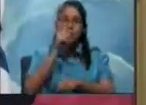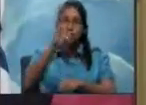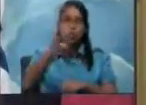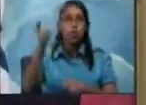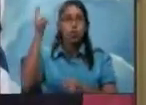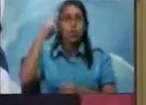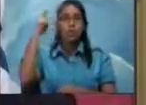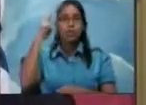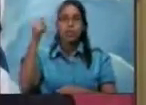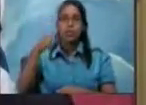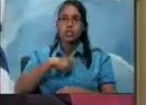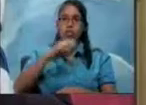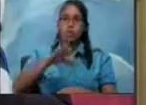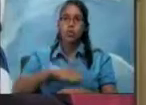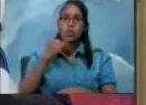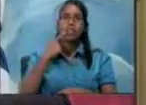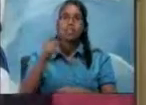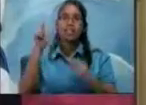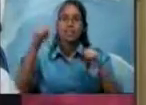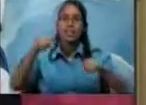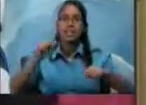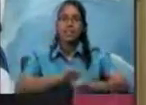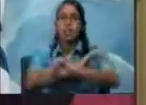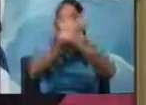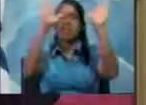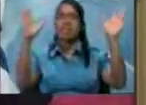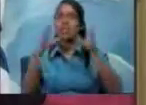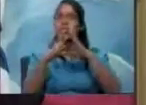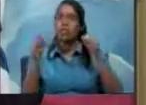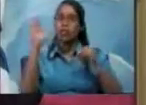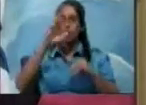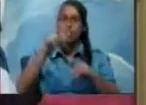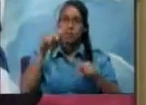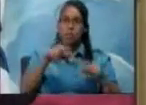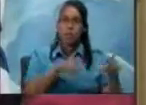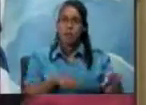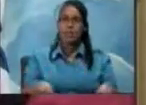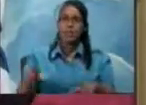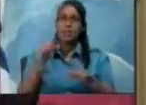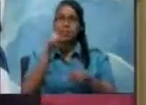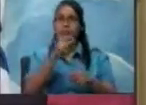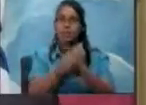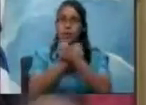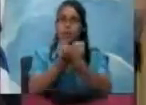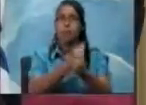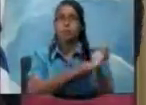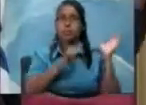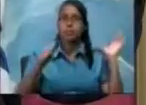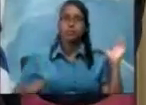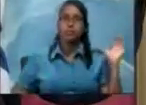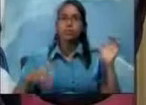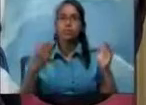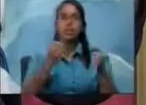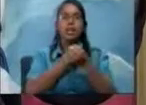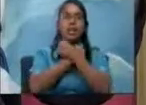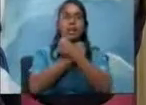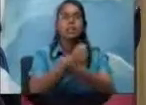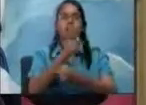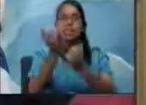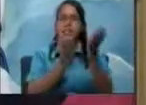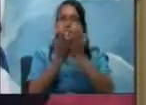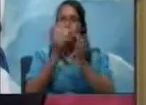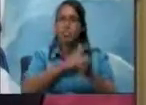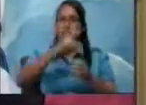sabes yo puedo decir en esta mañana y todos los que estamos en este lugar que amamos al señor y que amamos al siervo de